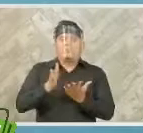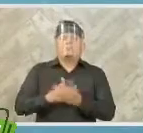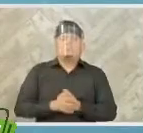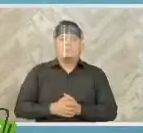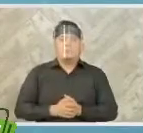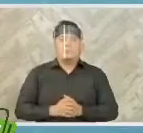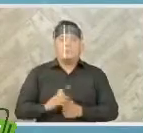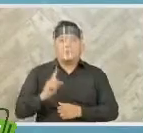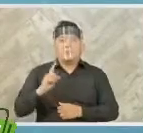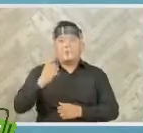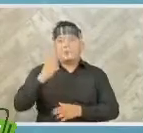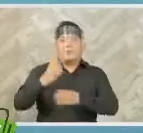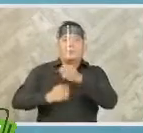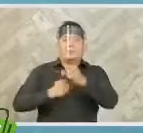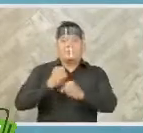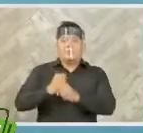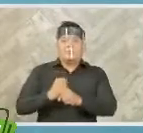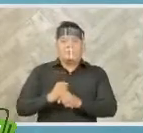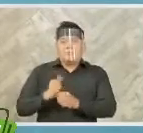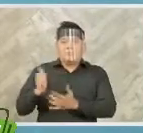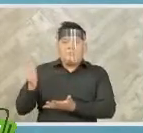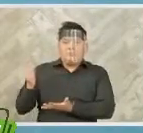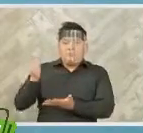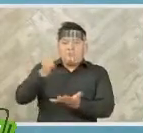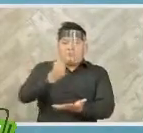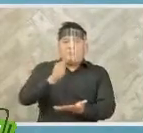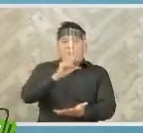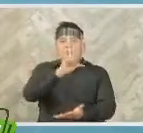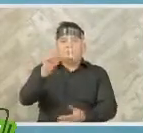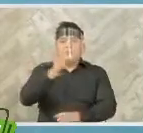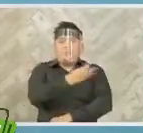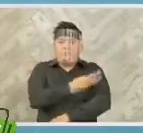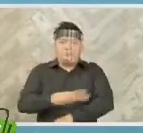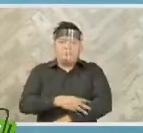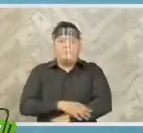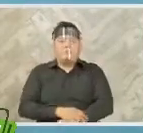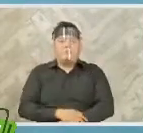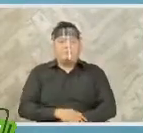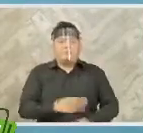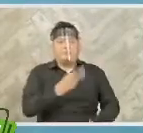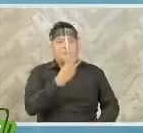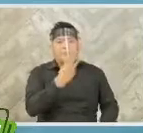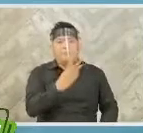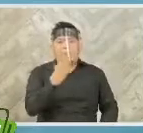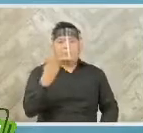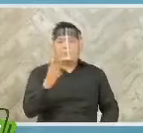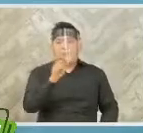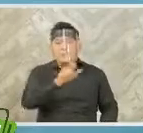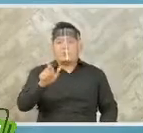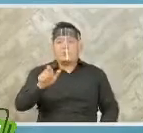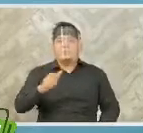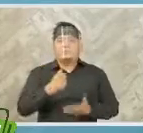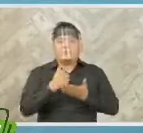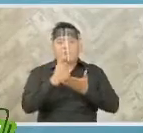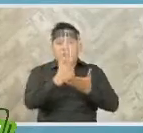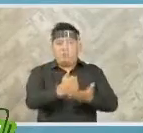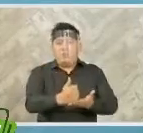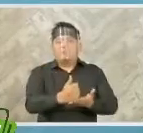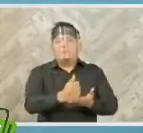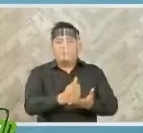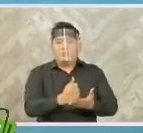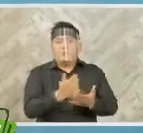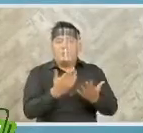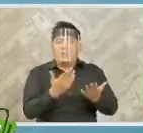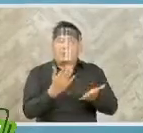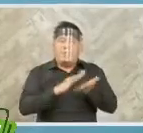primer año logramos, con una inversión de 100 millones de pesos, poder apoyar a más de 37 personas en proceso de reincorporación y